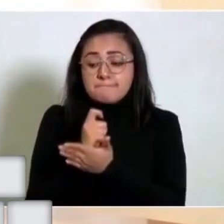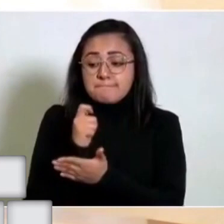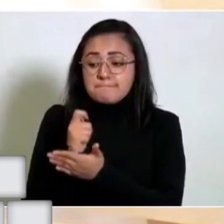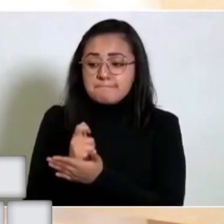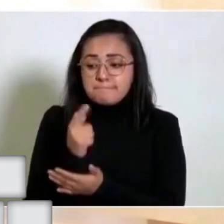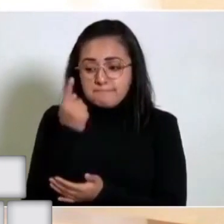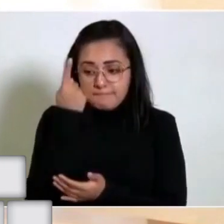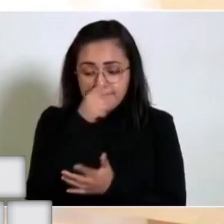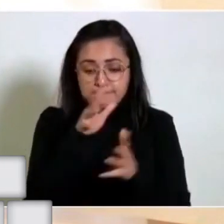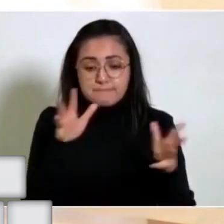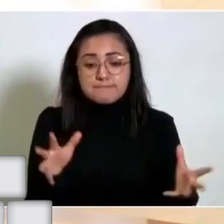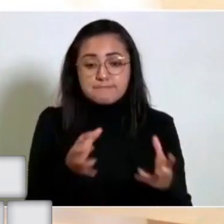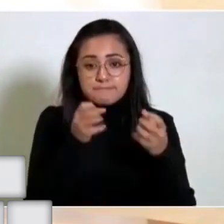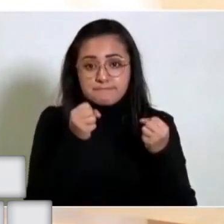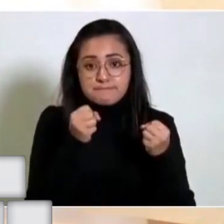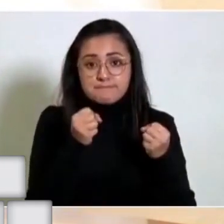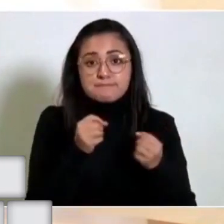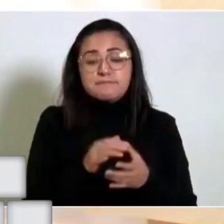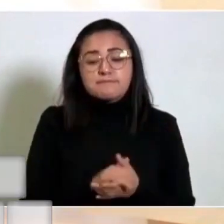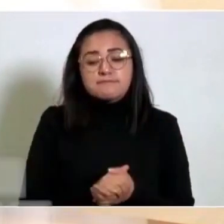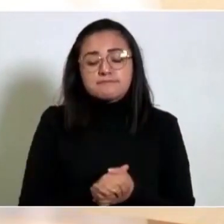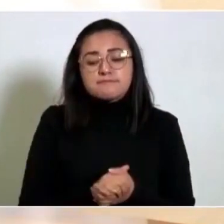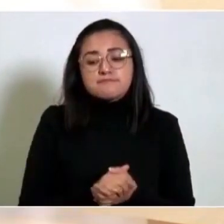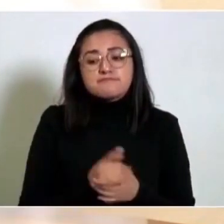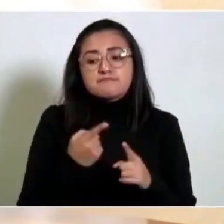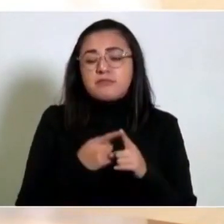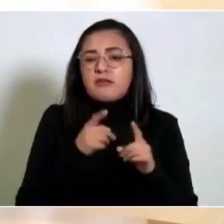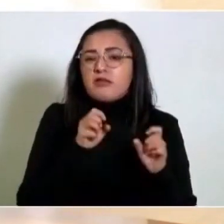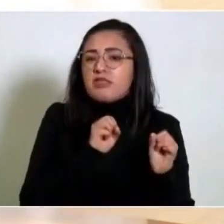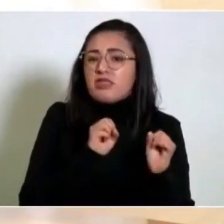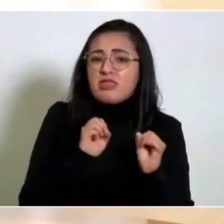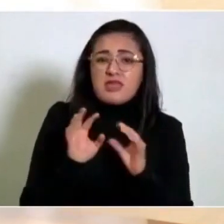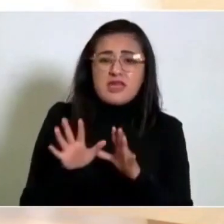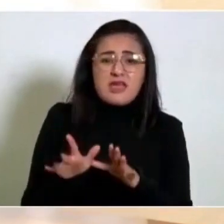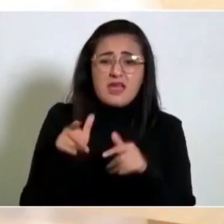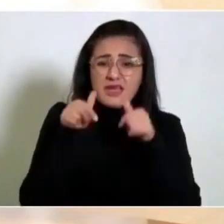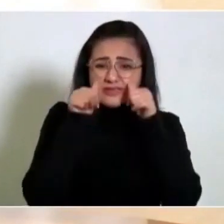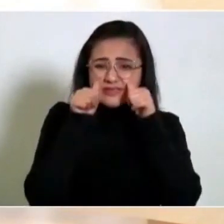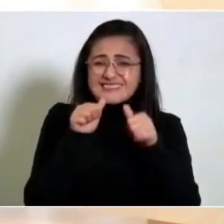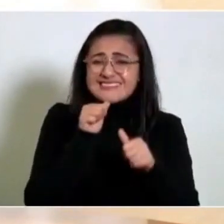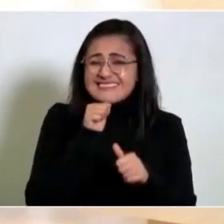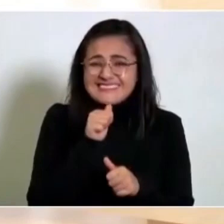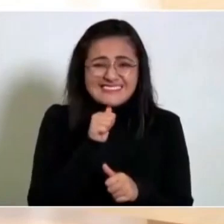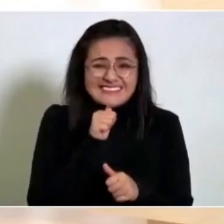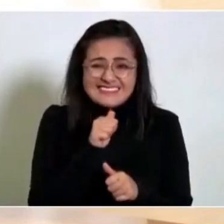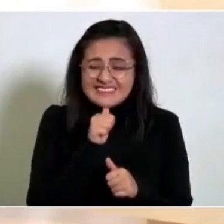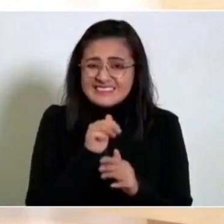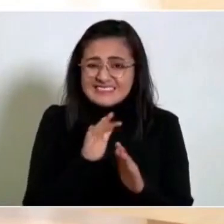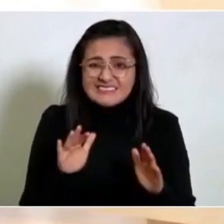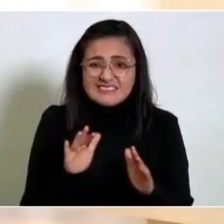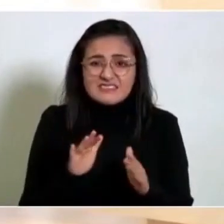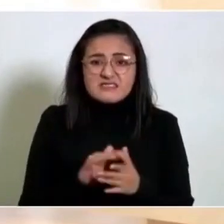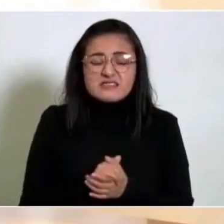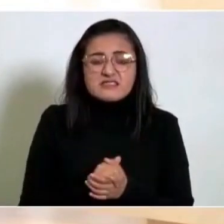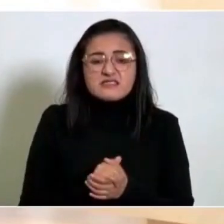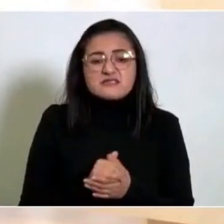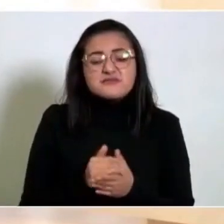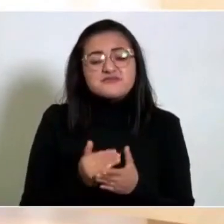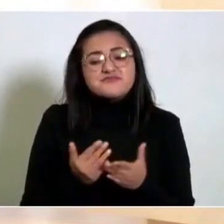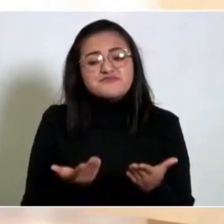para rescatarlos del abandono en que los han tenido y desde luego